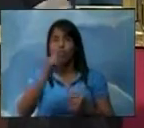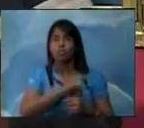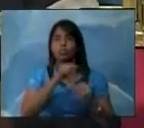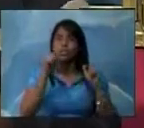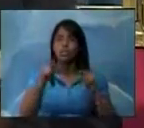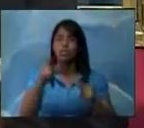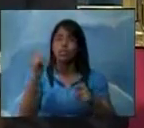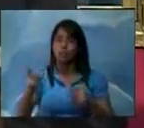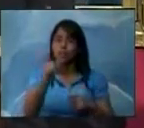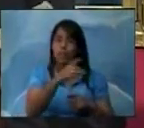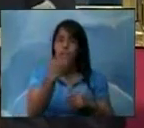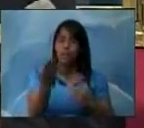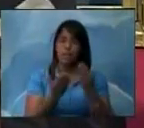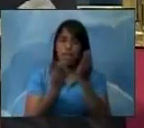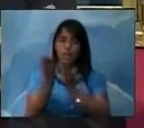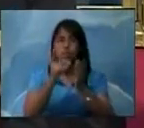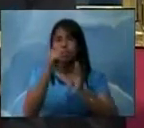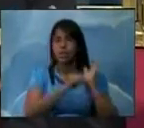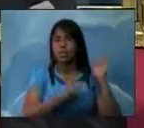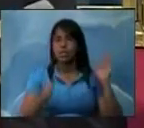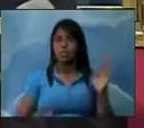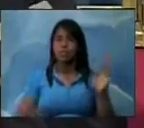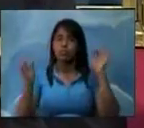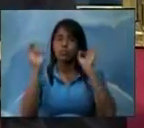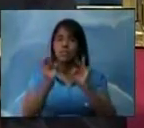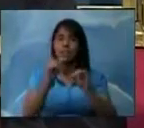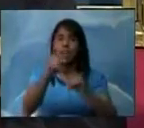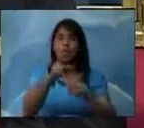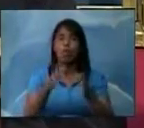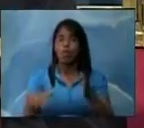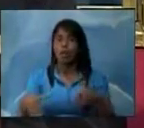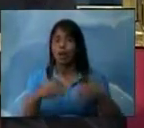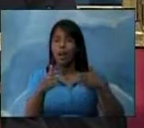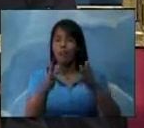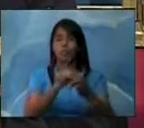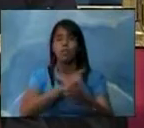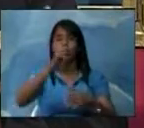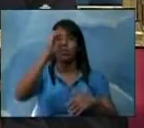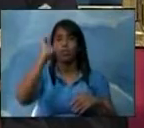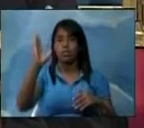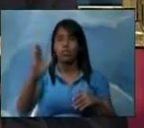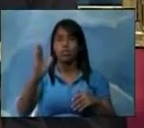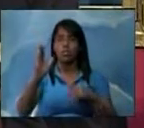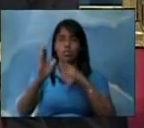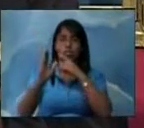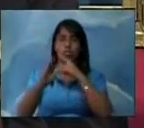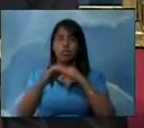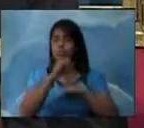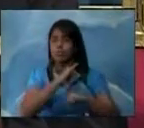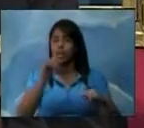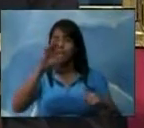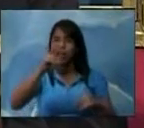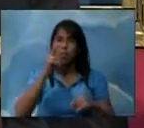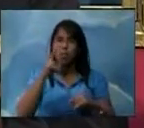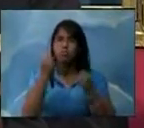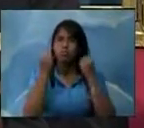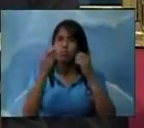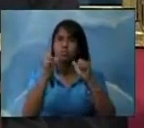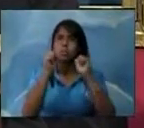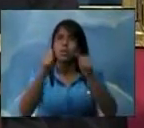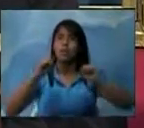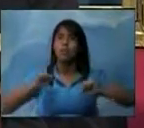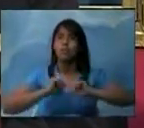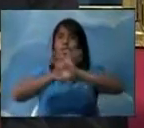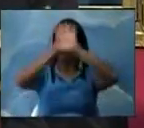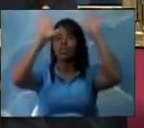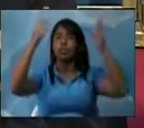esta gente que le sirvió al Señor, que nos presidieron en los caminos de Dios, ya estamos bien entendidos,